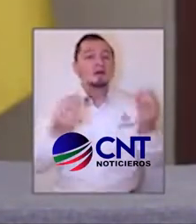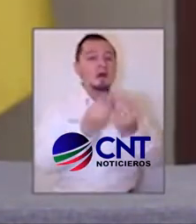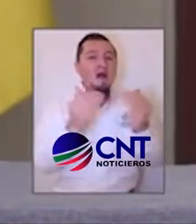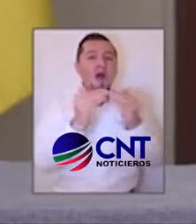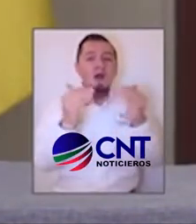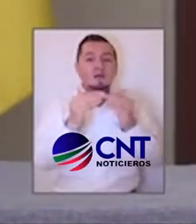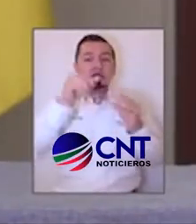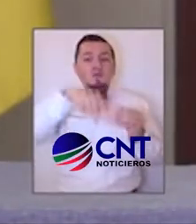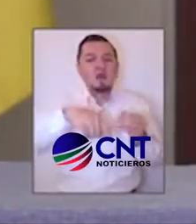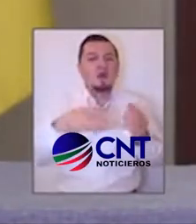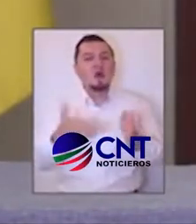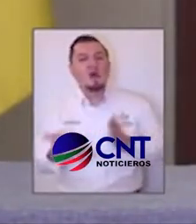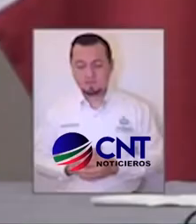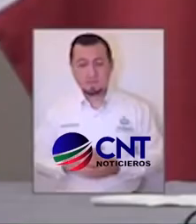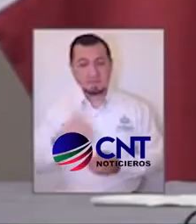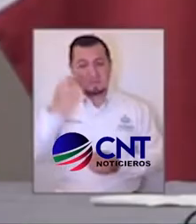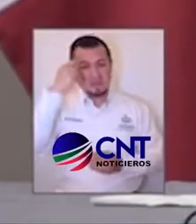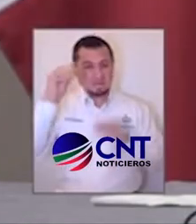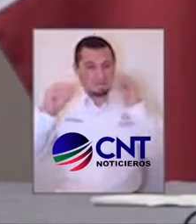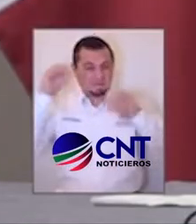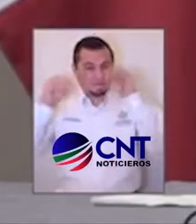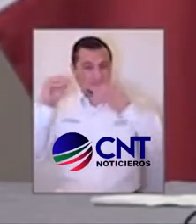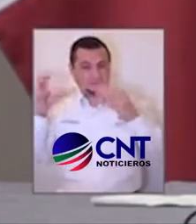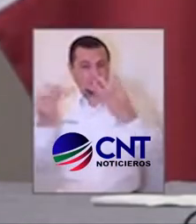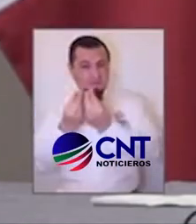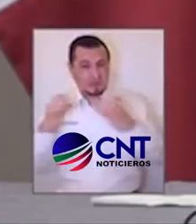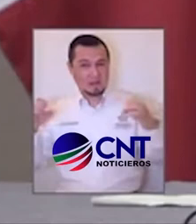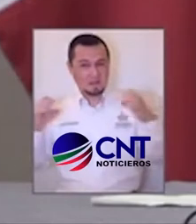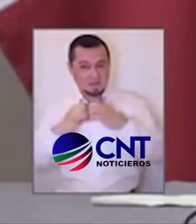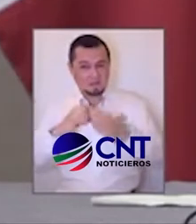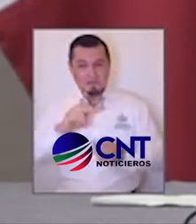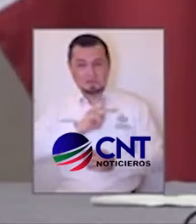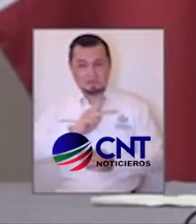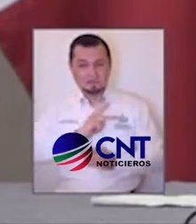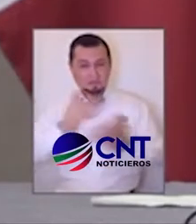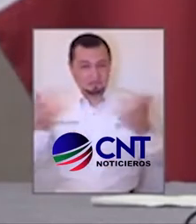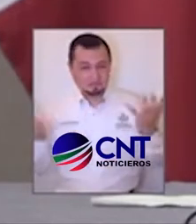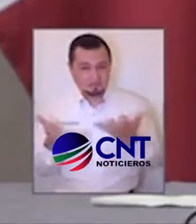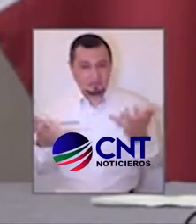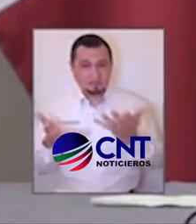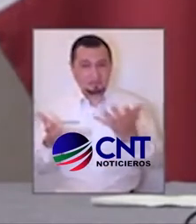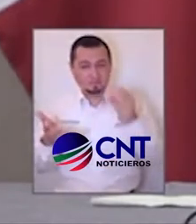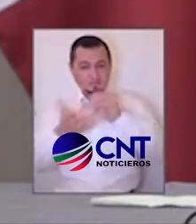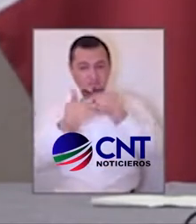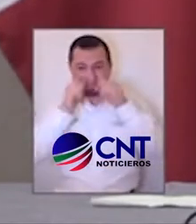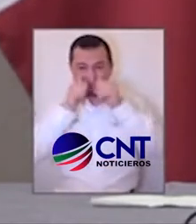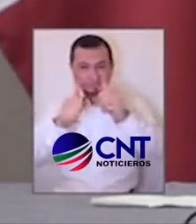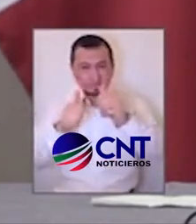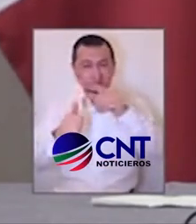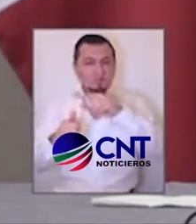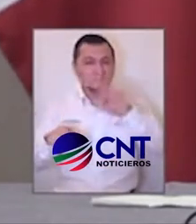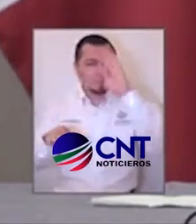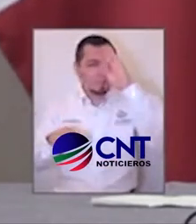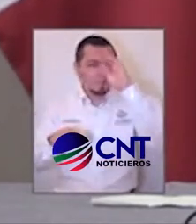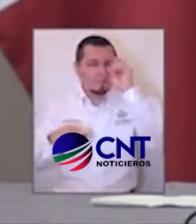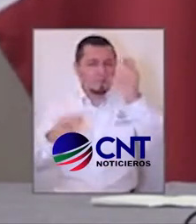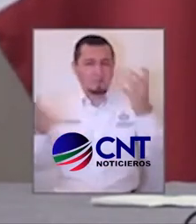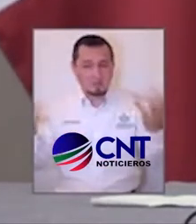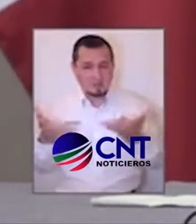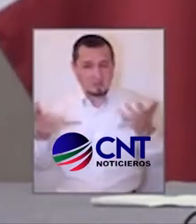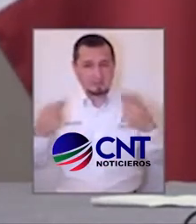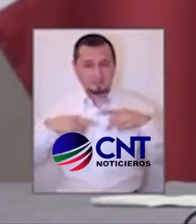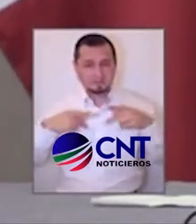es decir, dentro de casa. El diseño del botón de emergencia se hizo específicamente con